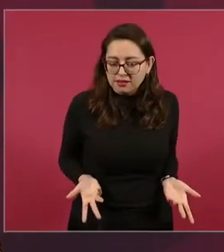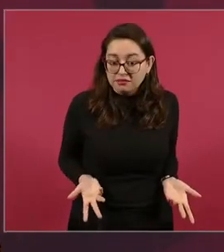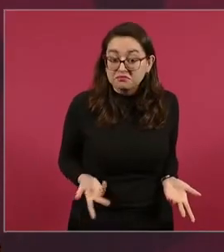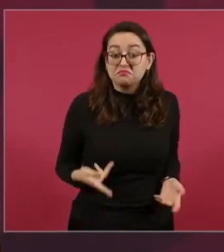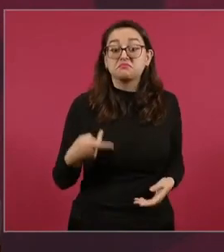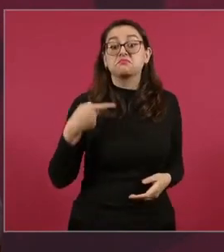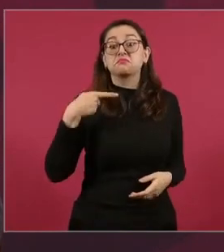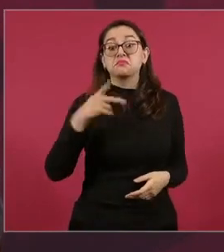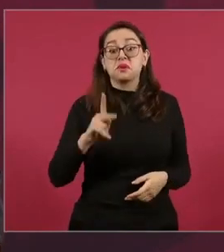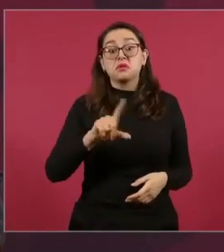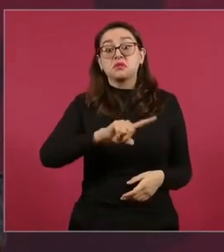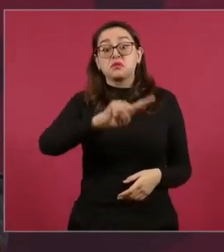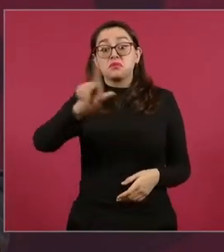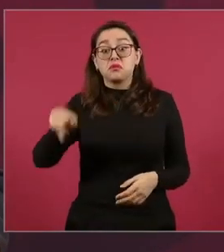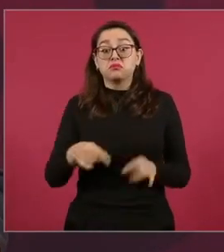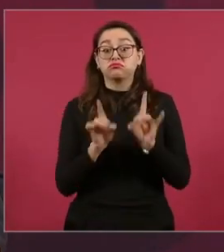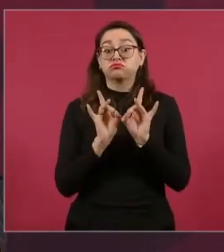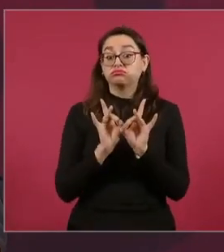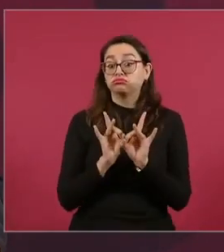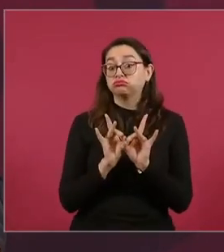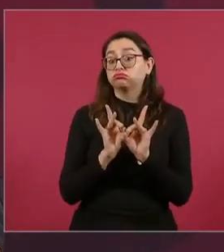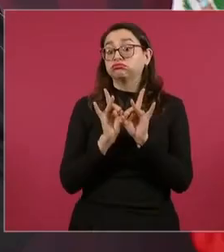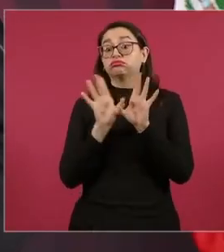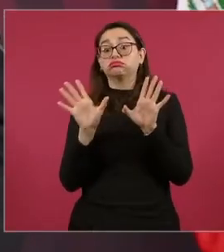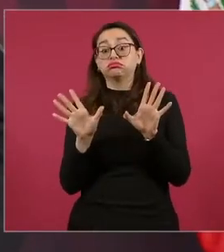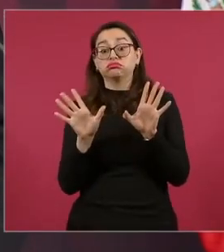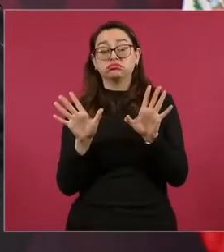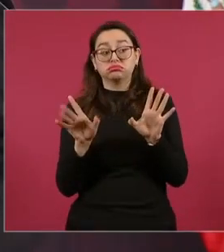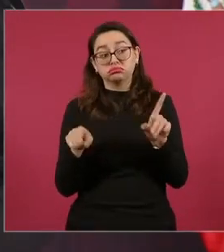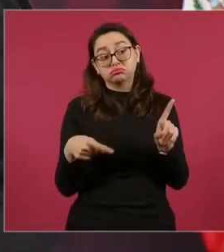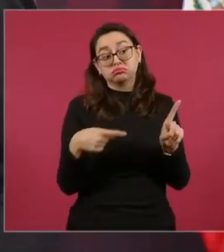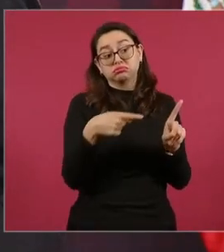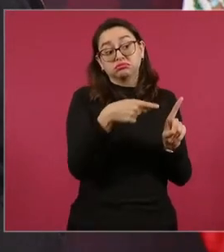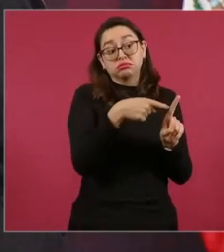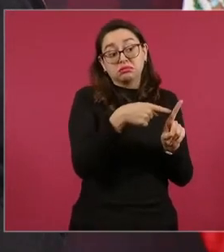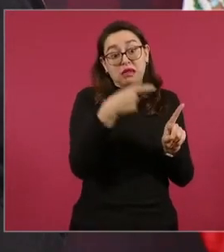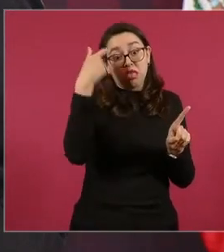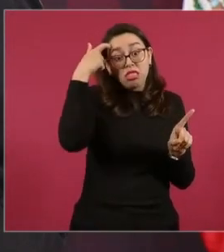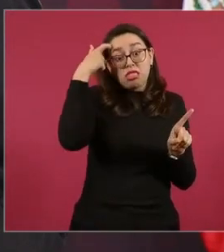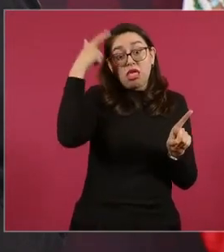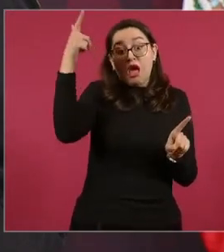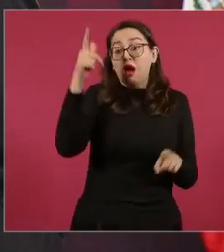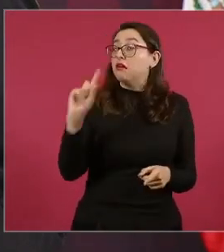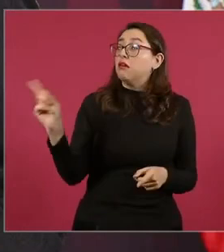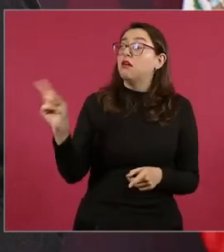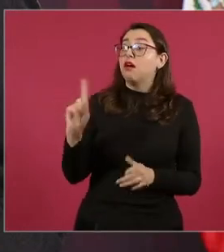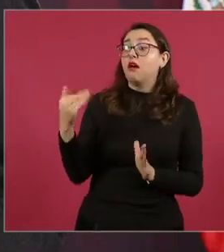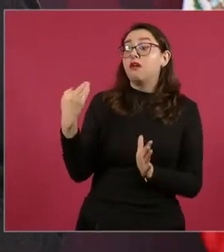aparece de que hacían falta unos folios